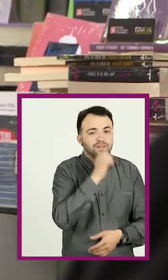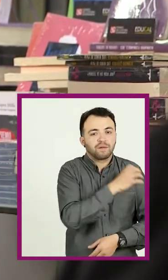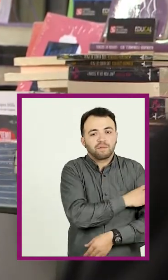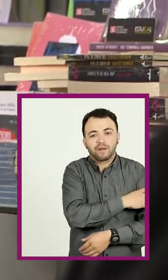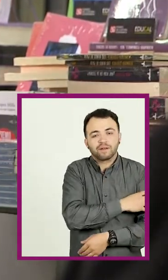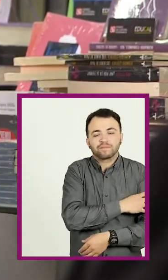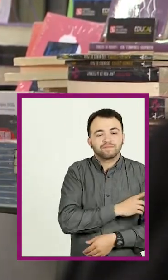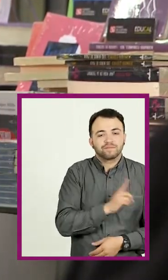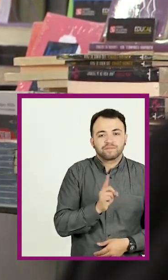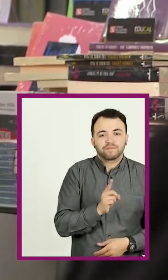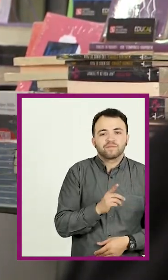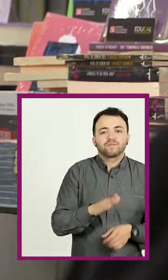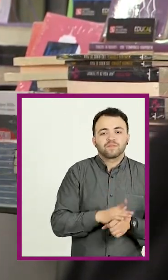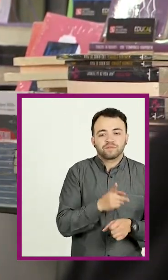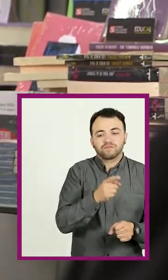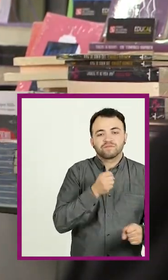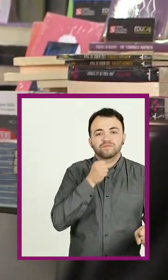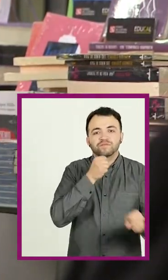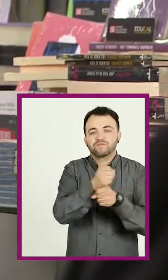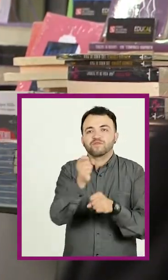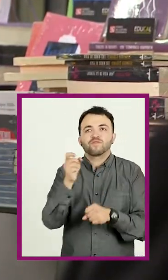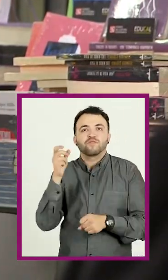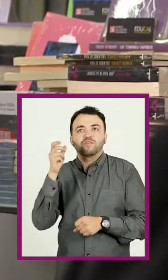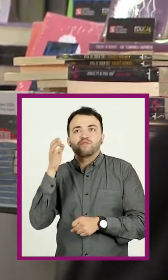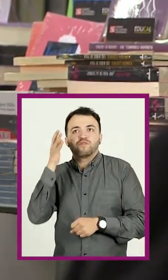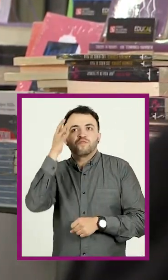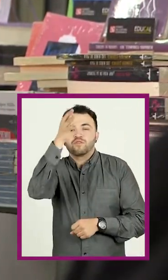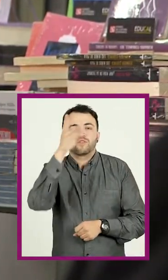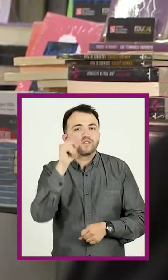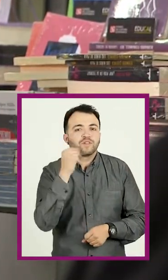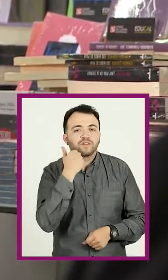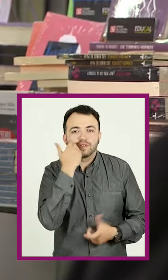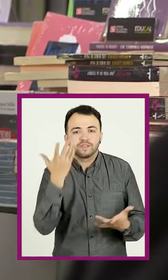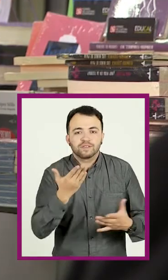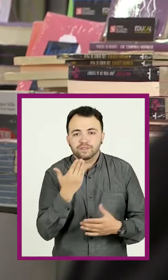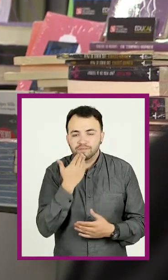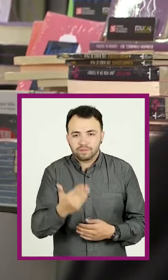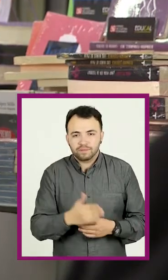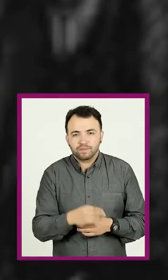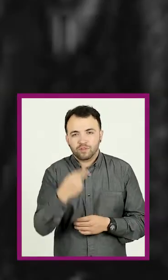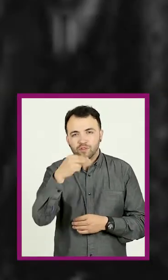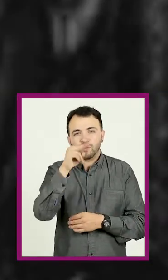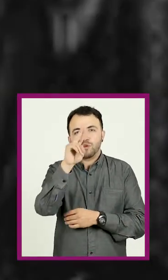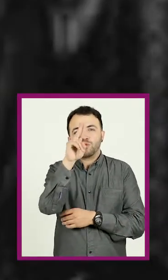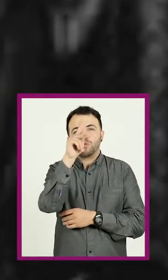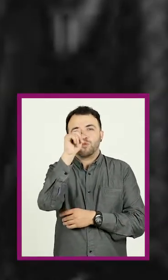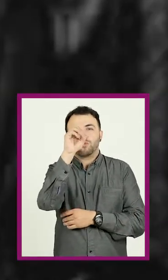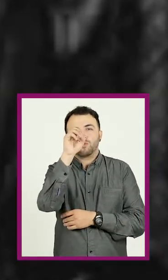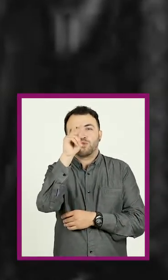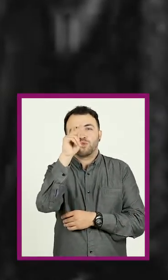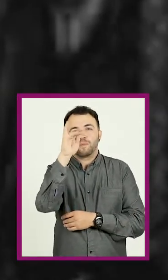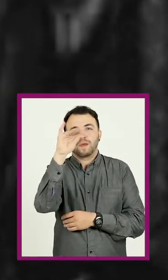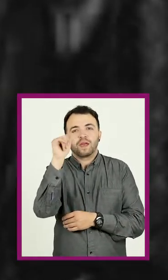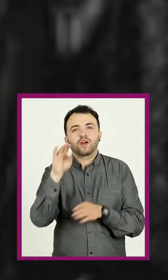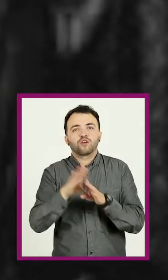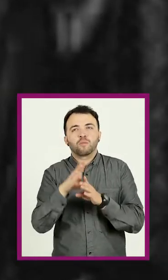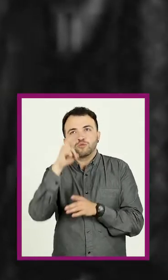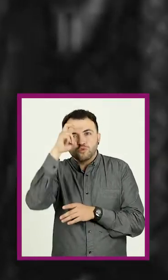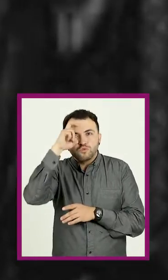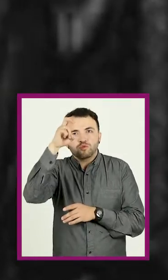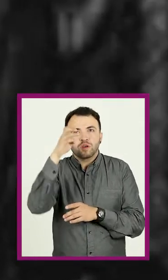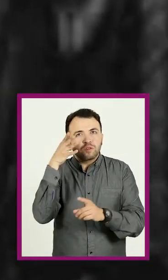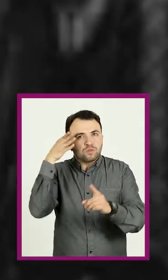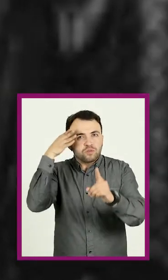Injustamente maltratada, injustificadamente maltratada. Recuerdo que Sánchez Vázquez, nuestro gran profesor